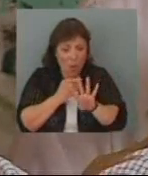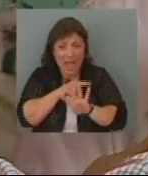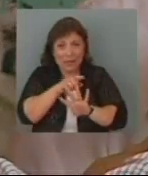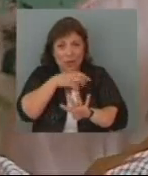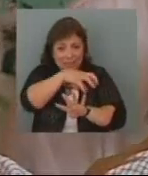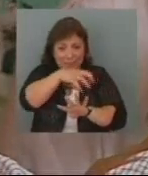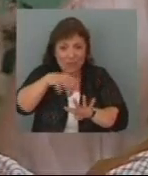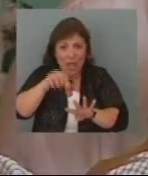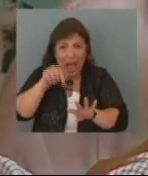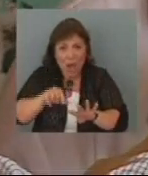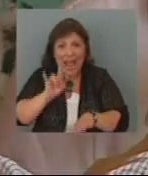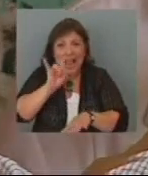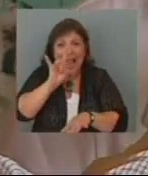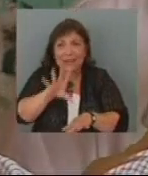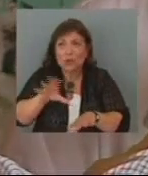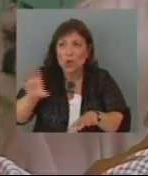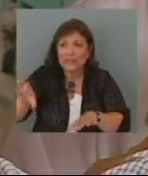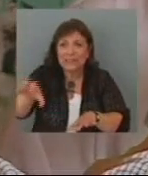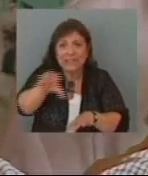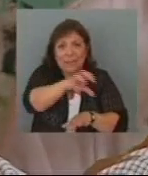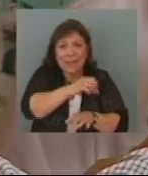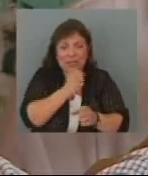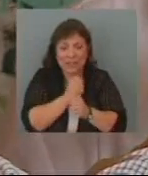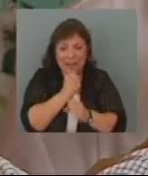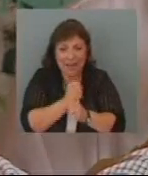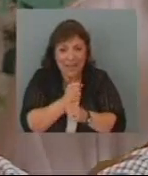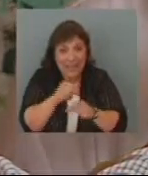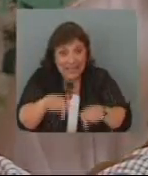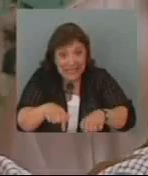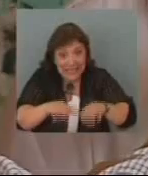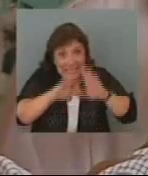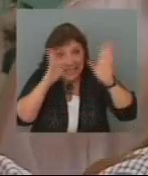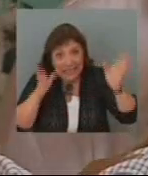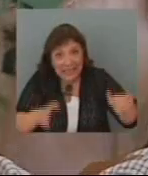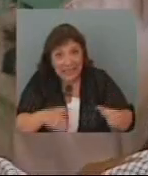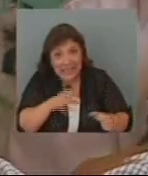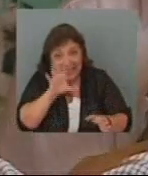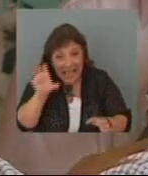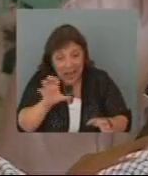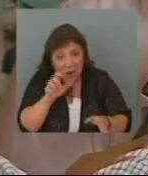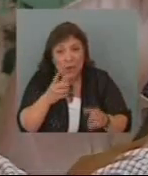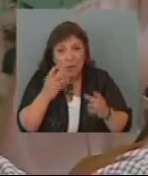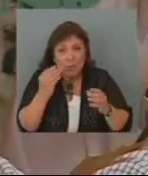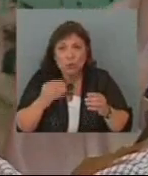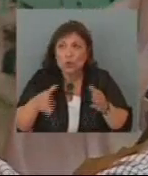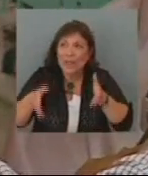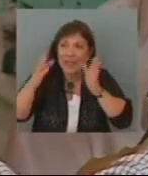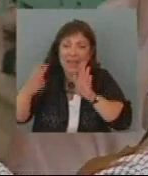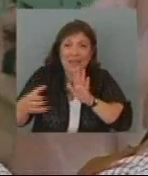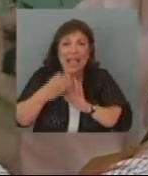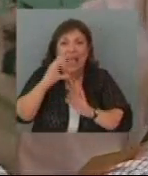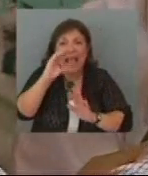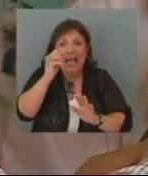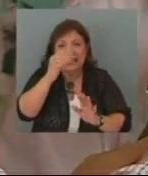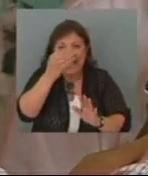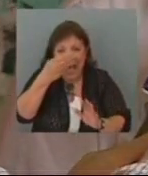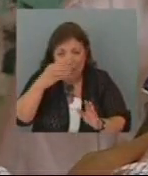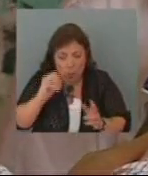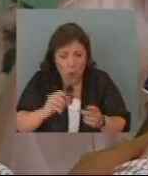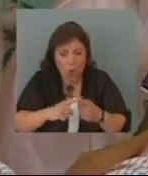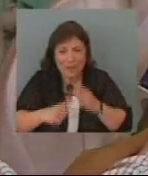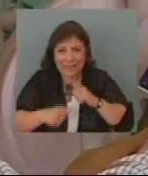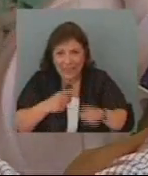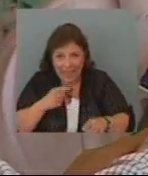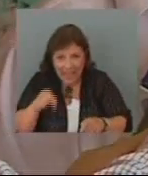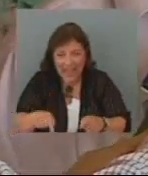a 14 espacios de trabajo en este lugar, sumado a varios edificios en Casabó, en La Teja,